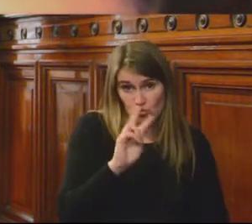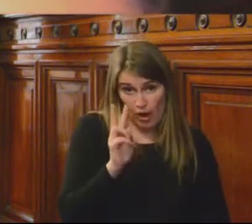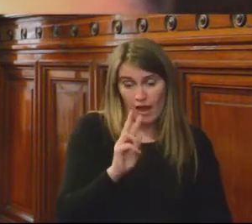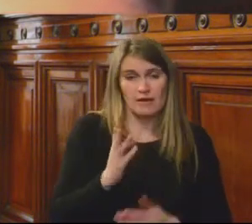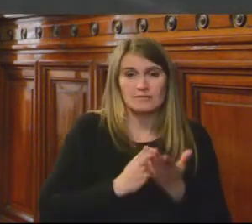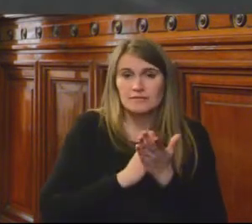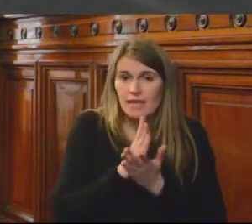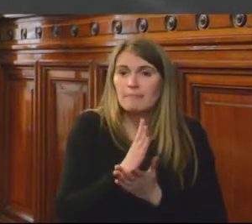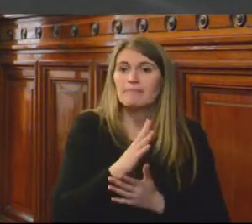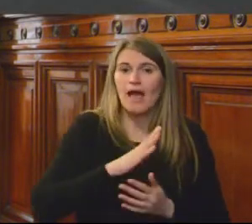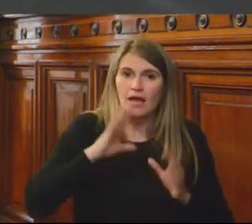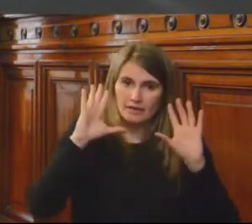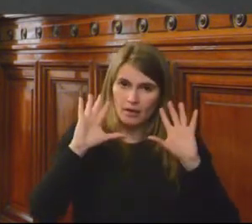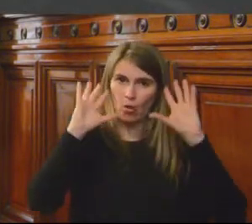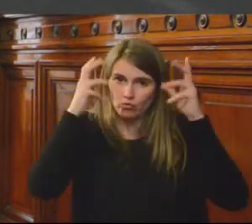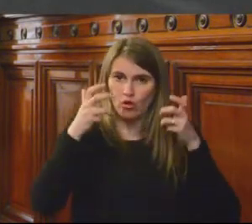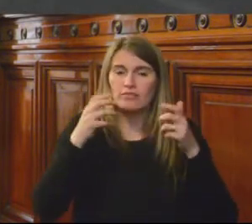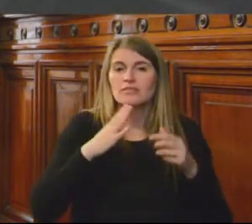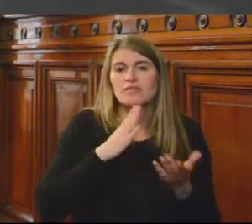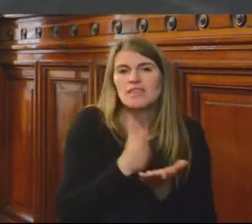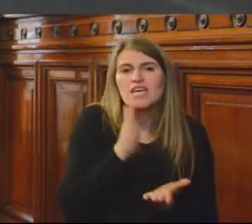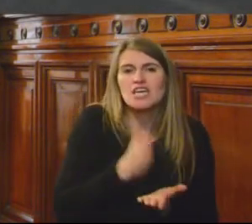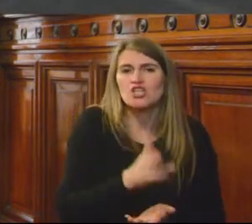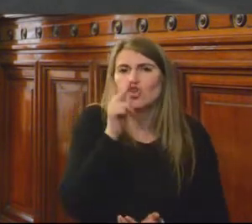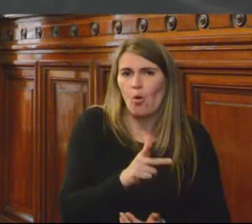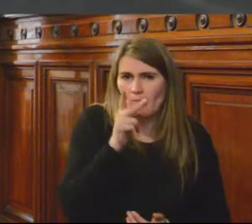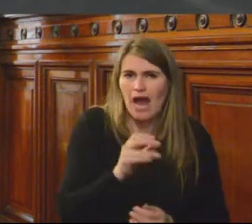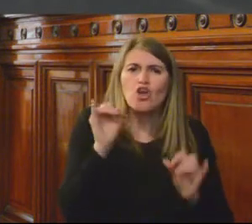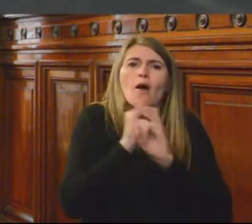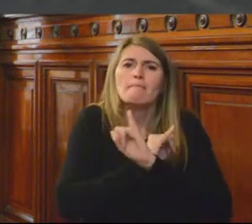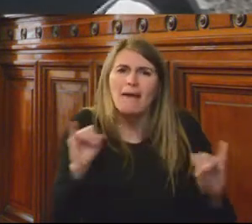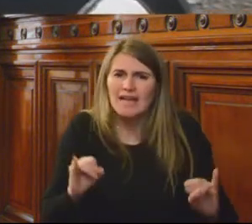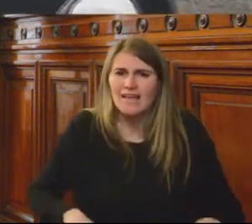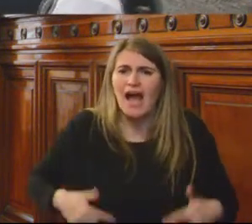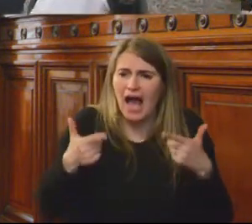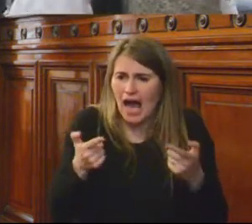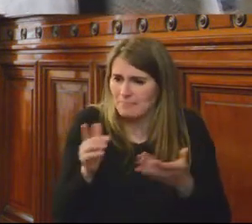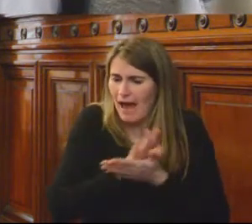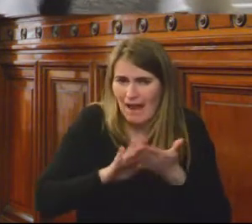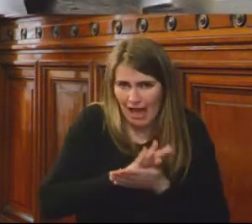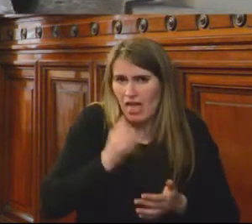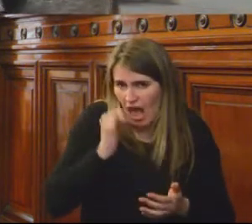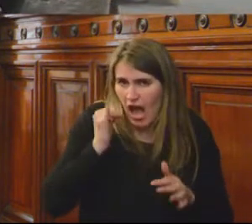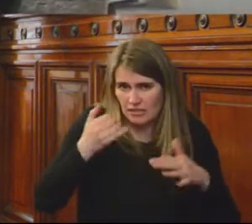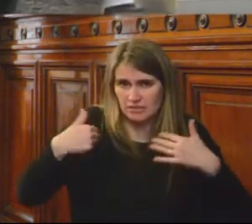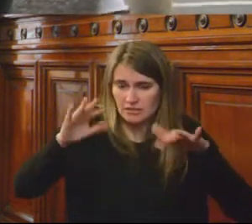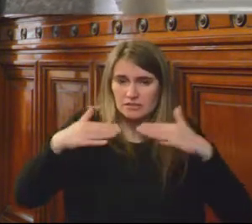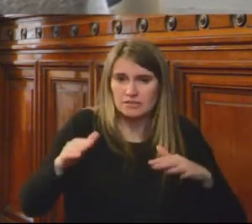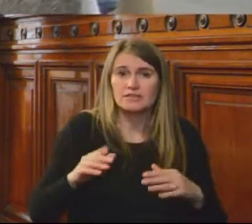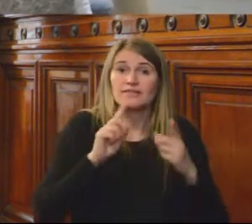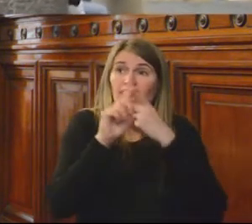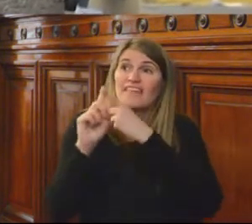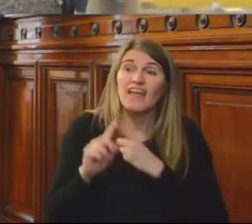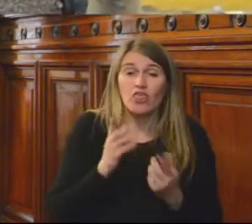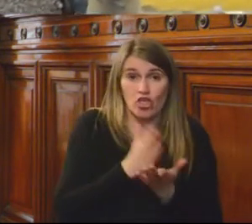tiempos de revolución, ha garantizado el derecho humano a la manifestación pacífica y sin armas. tal y como se reconoce universalmente los tratados internacionales de